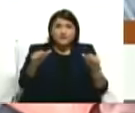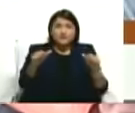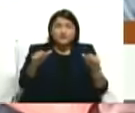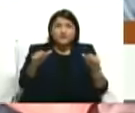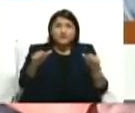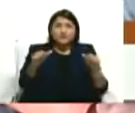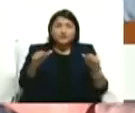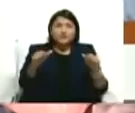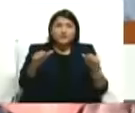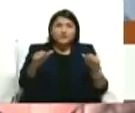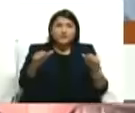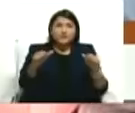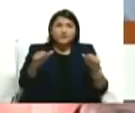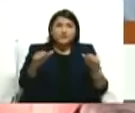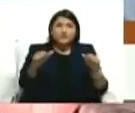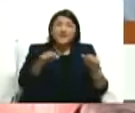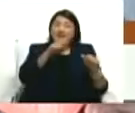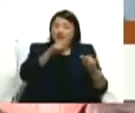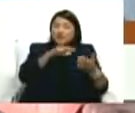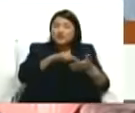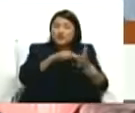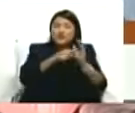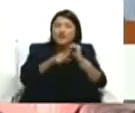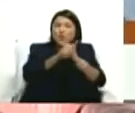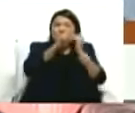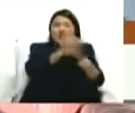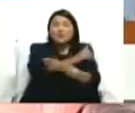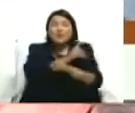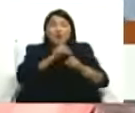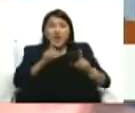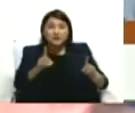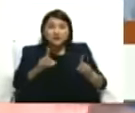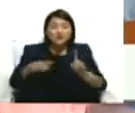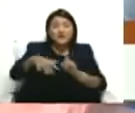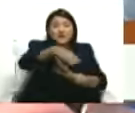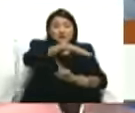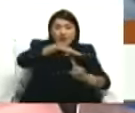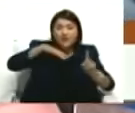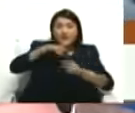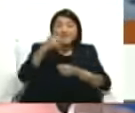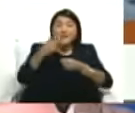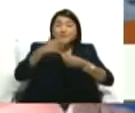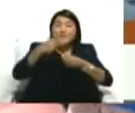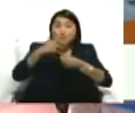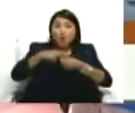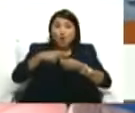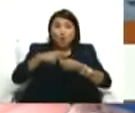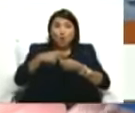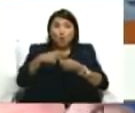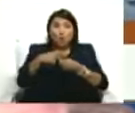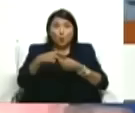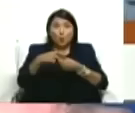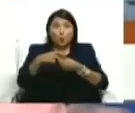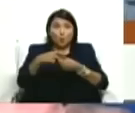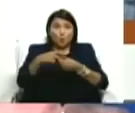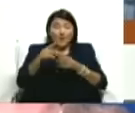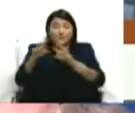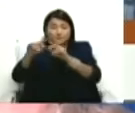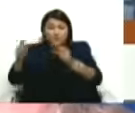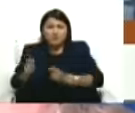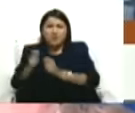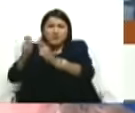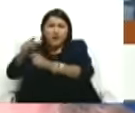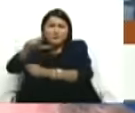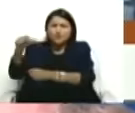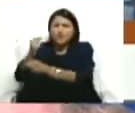lo que significó la democratización de la renta petrolera, la entrega de tierra a los